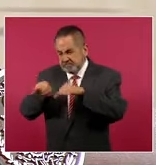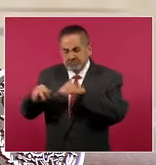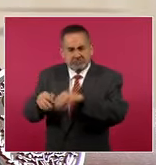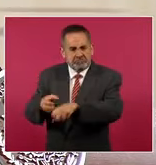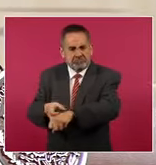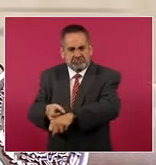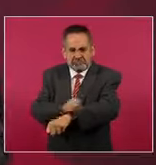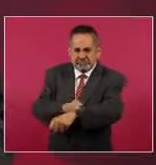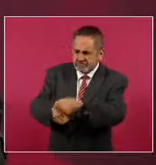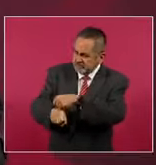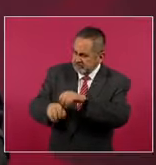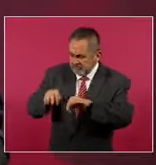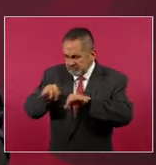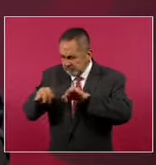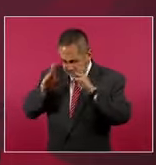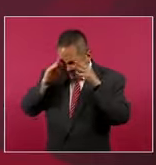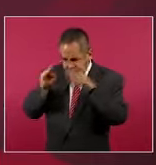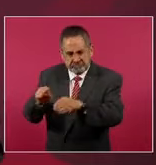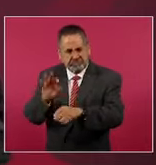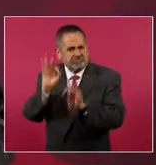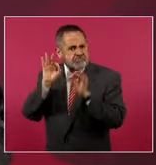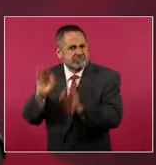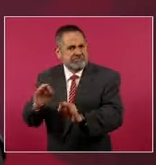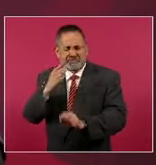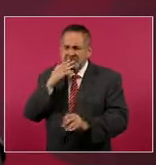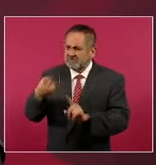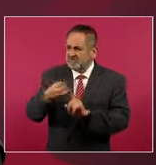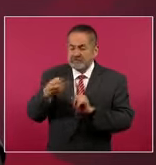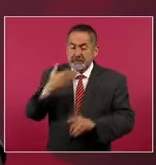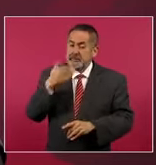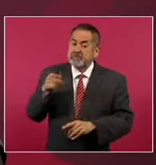al 100. Están trabajando.